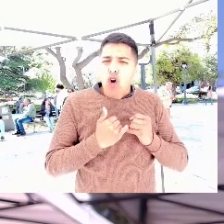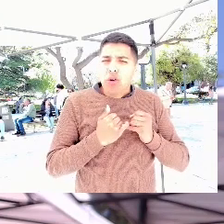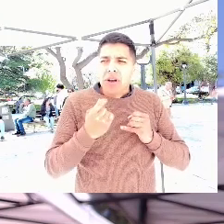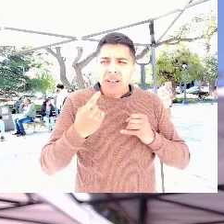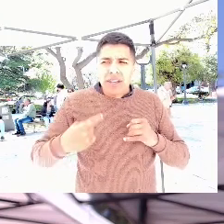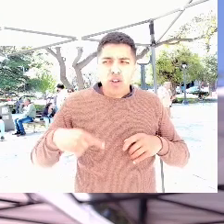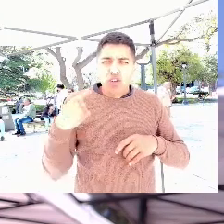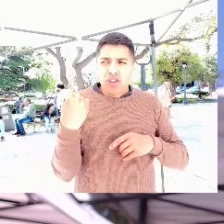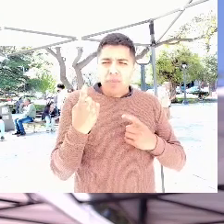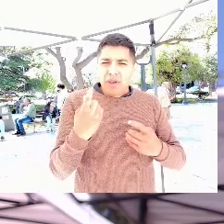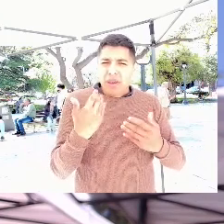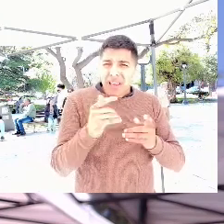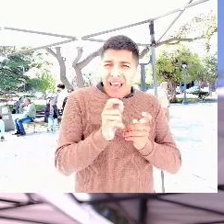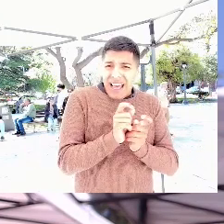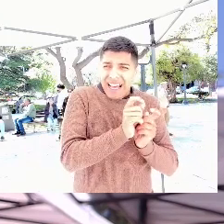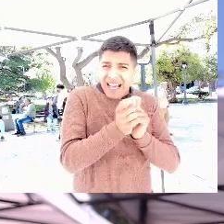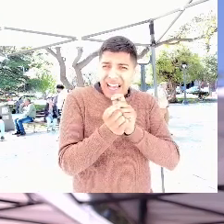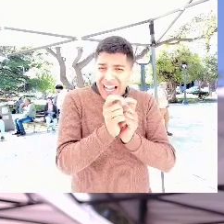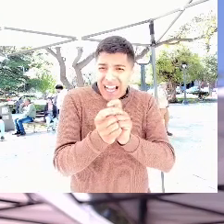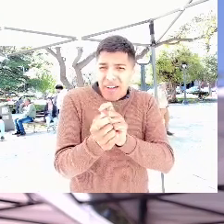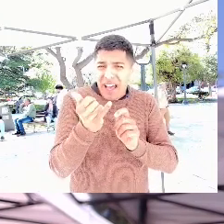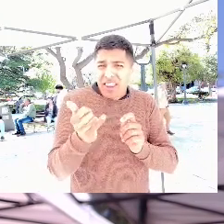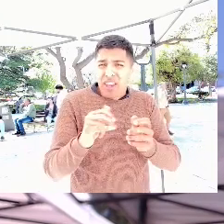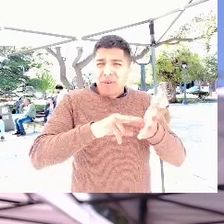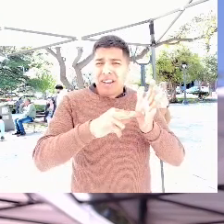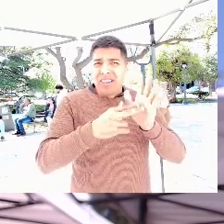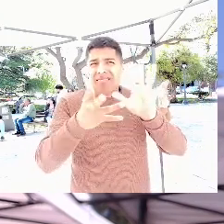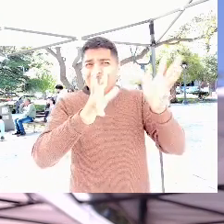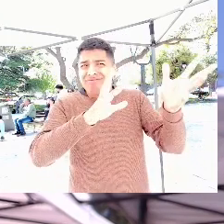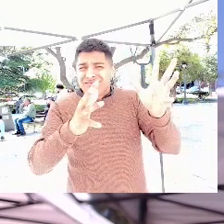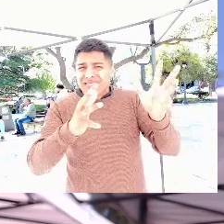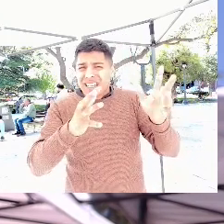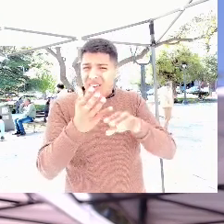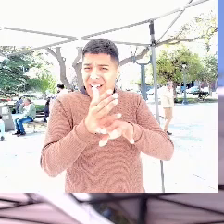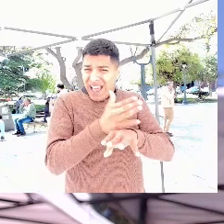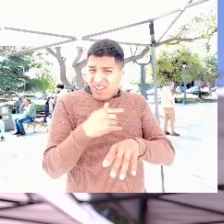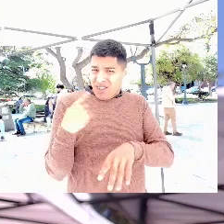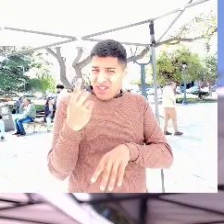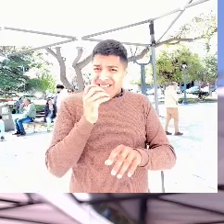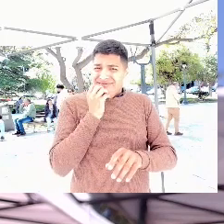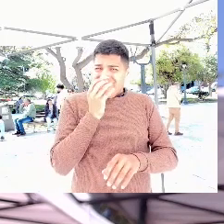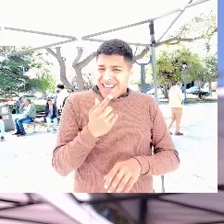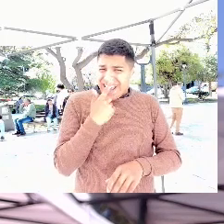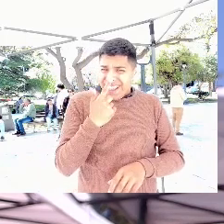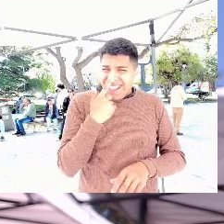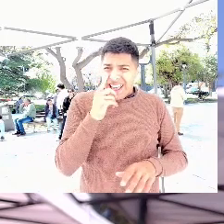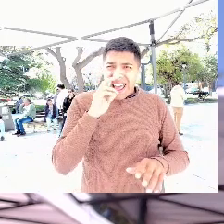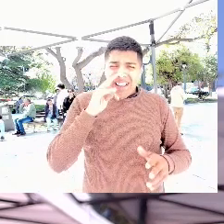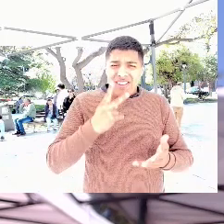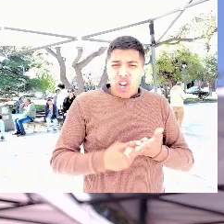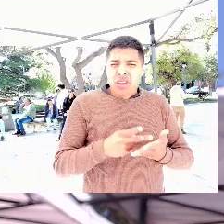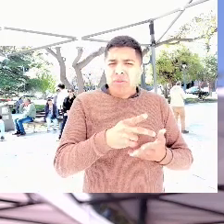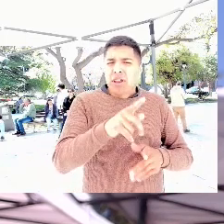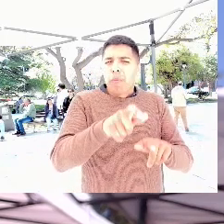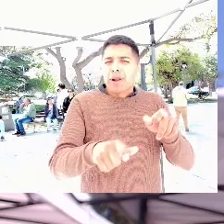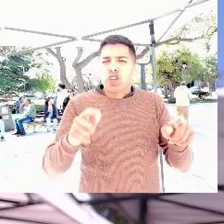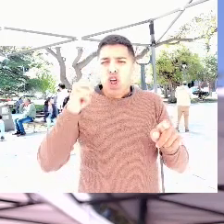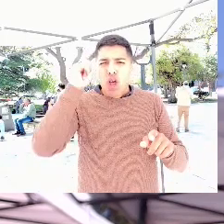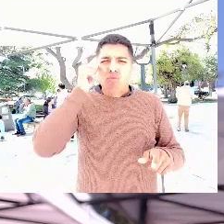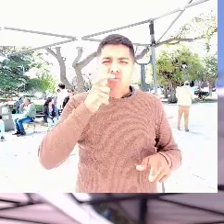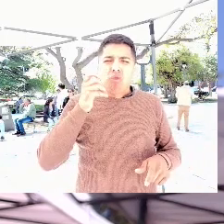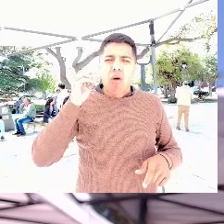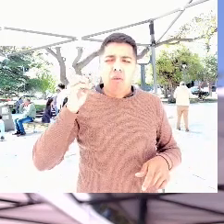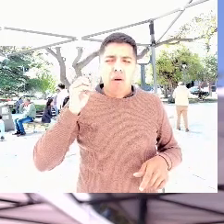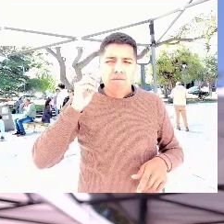los cambios necesarios cuando tenemos que enfrentar contingencias. Recién le hicimos la declaración a los bomberos,